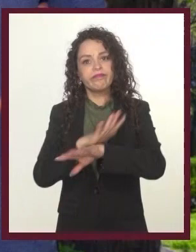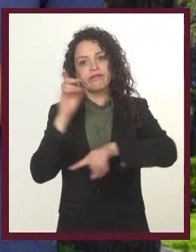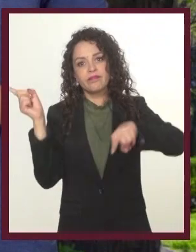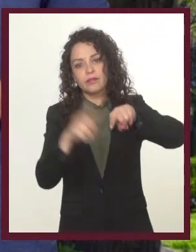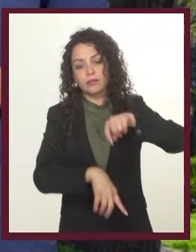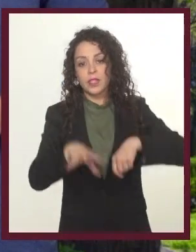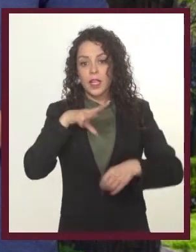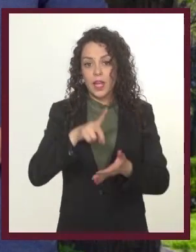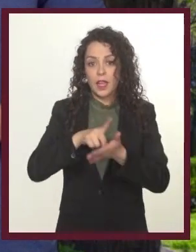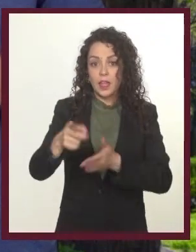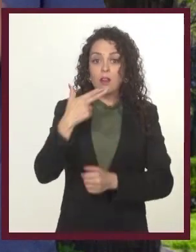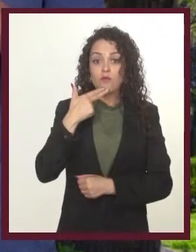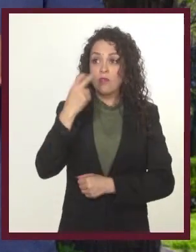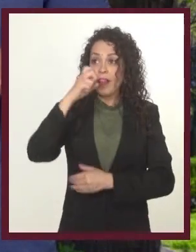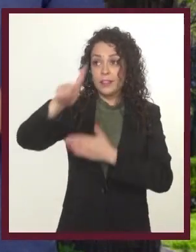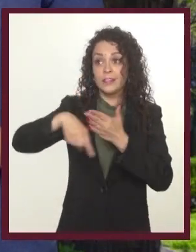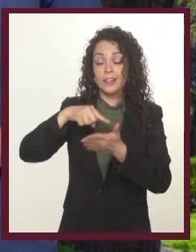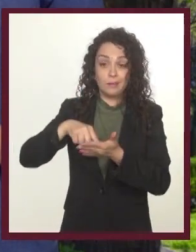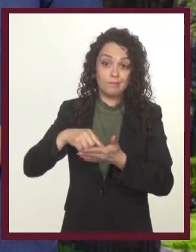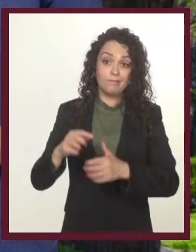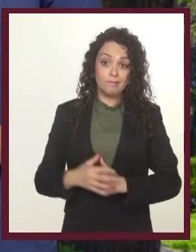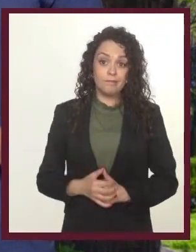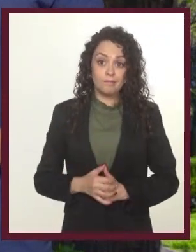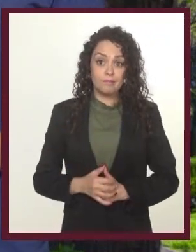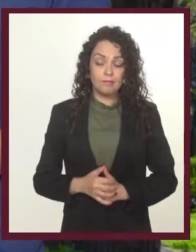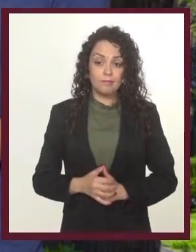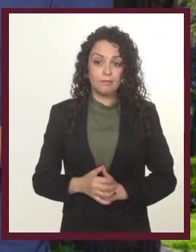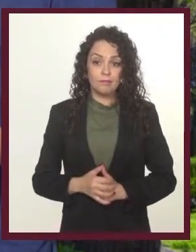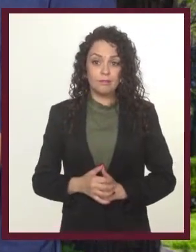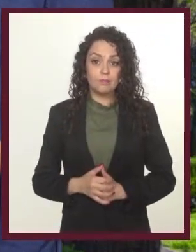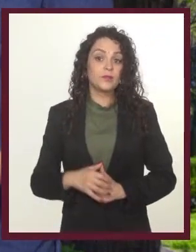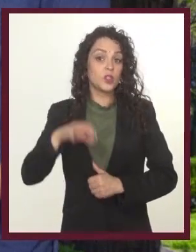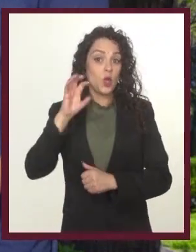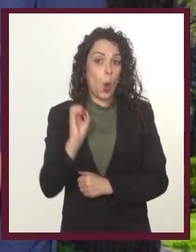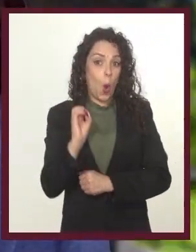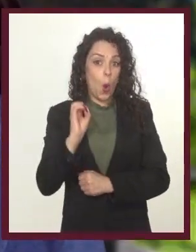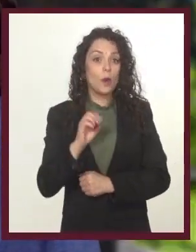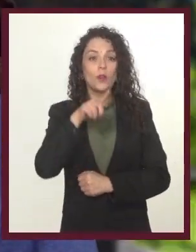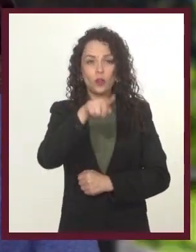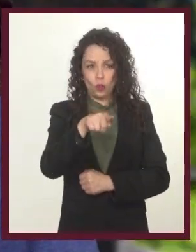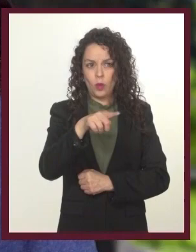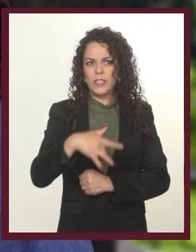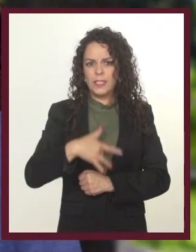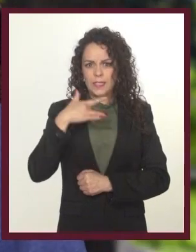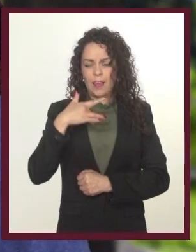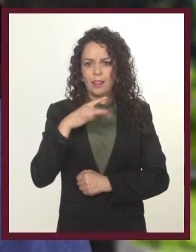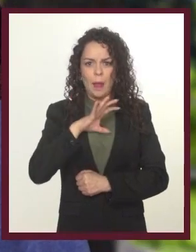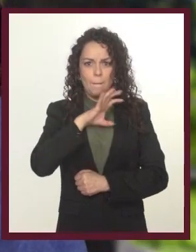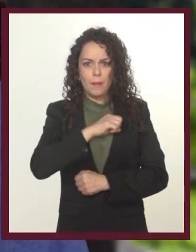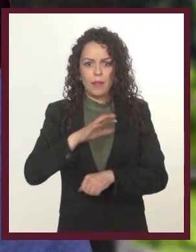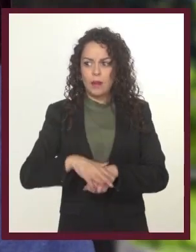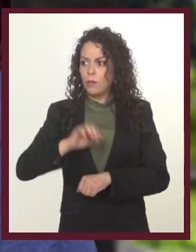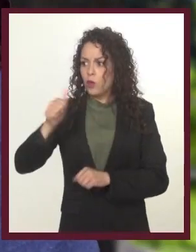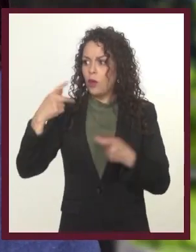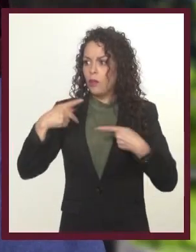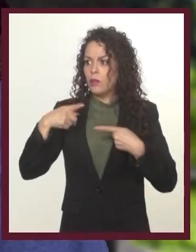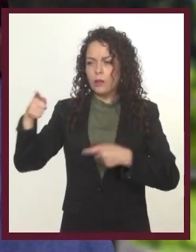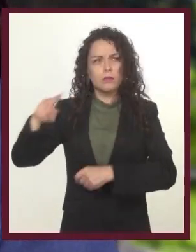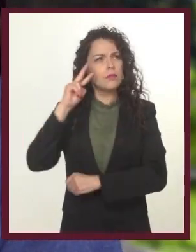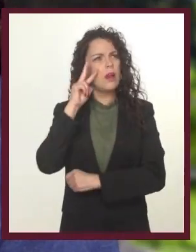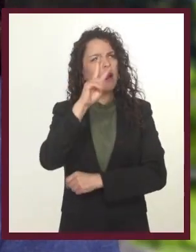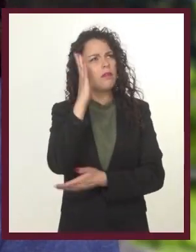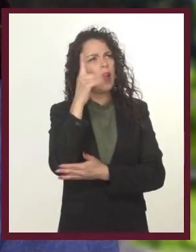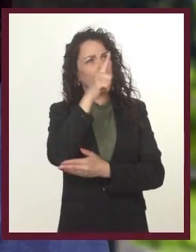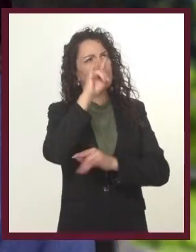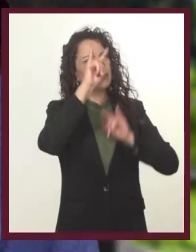que también tienen derecho de usar ese espacio. ¿O no me vas a decir, Hugo, que no sentiste padre cuando alguien más, inspirado en lo que hiciste